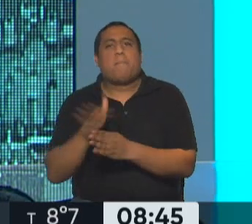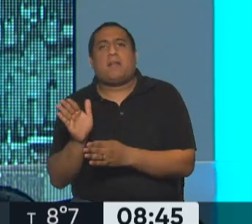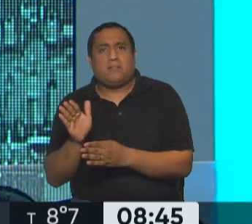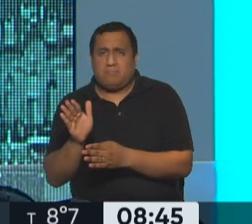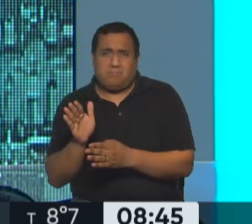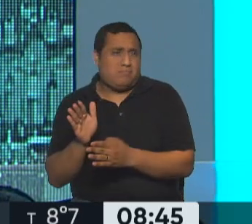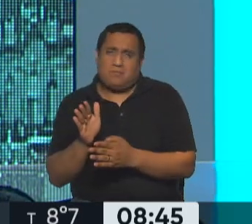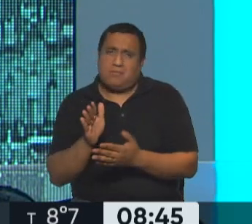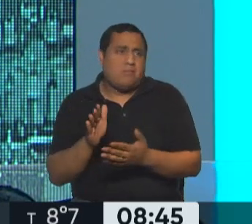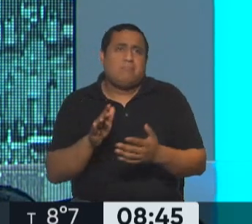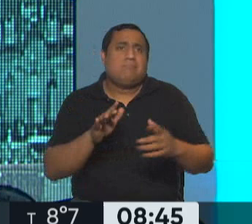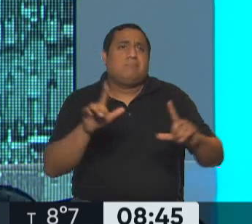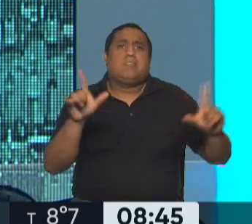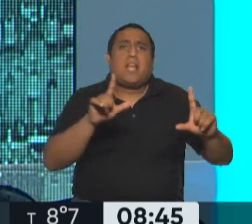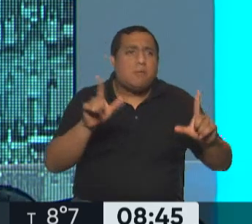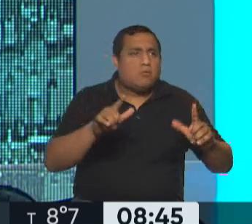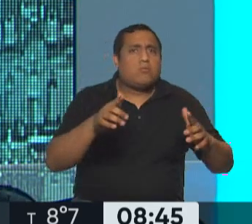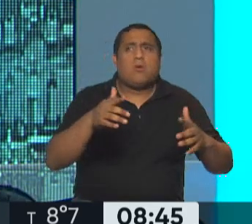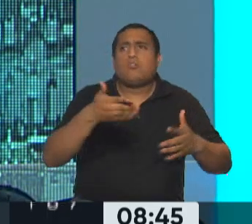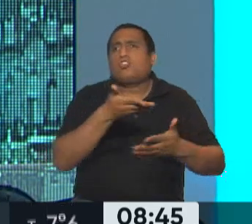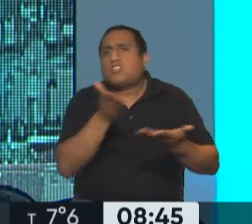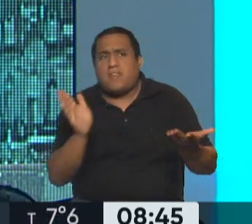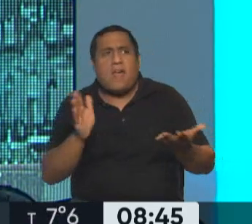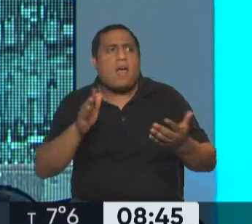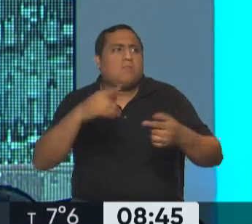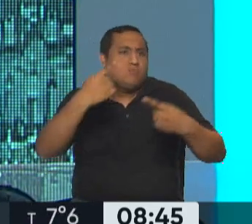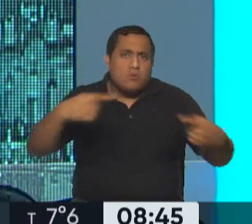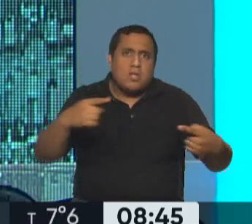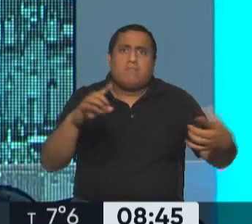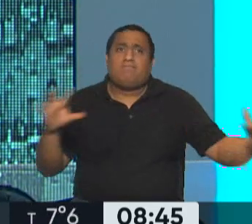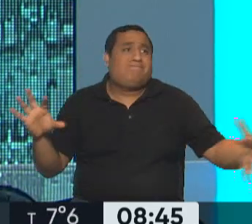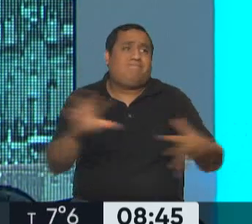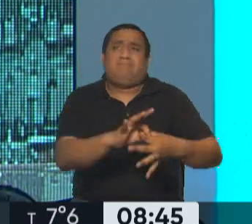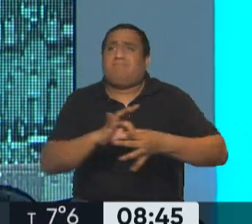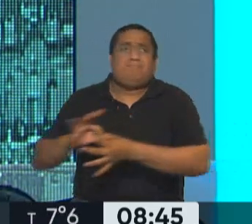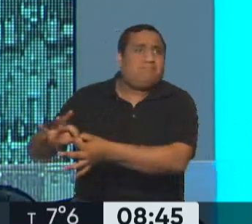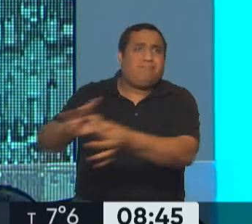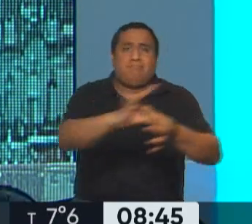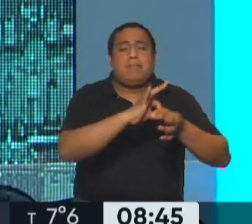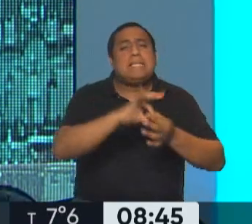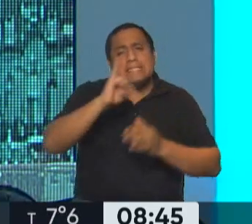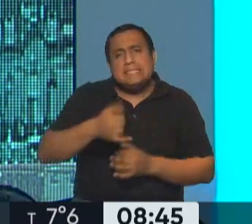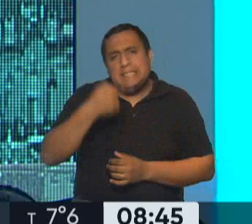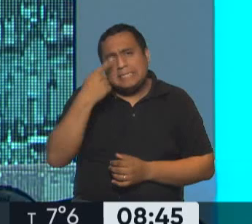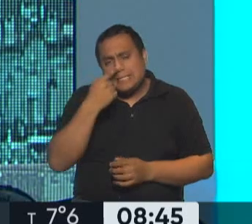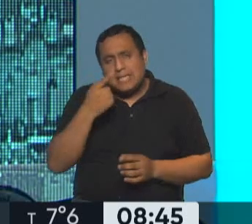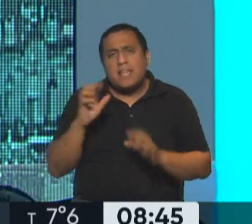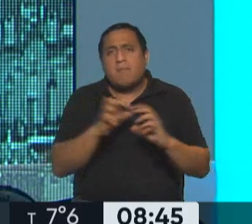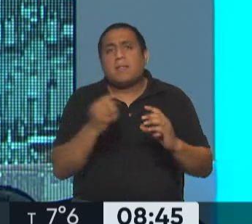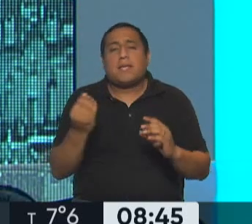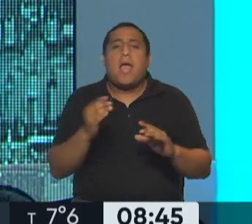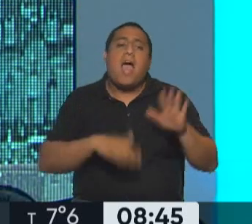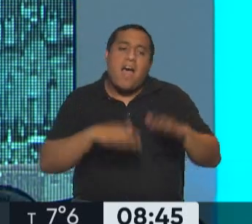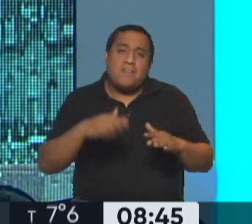lo que pasa en la televisión y a lo que nos pasa como sociedad. Sí es interesante el debate sobre si hay temas que deben quedar excluidos